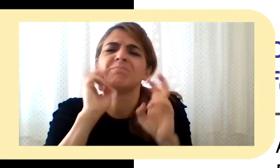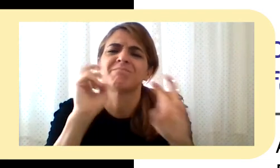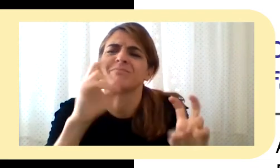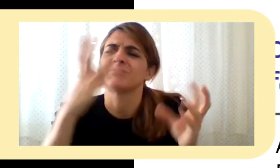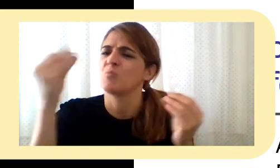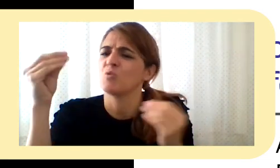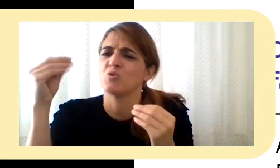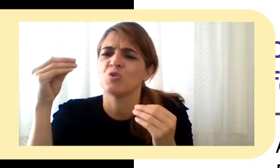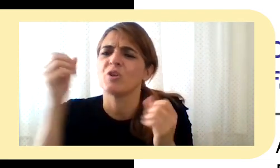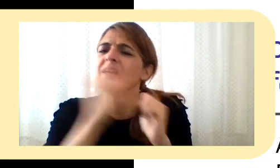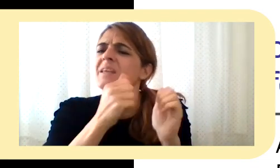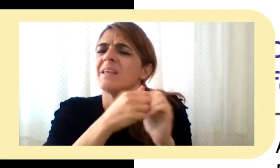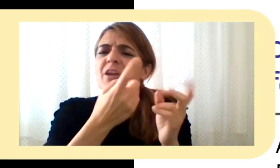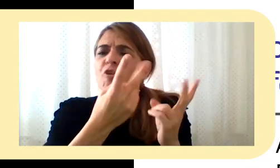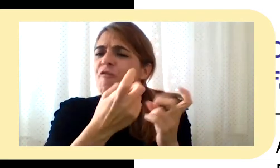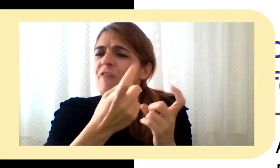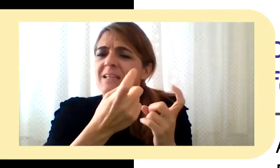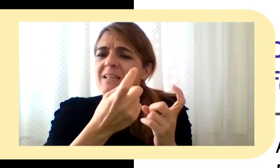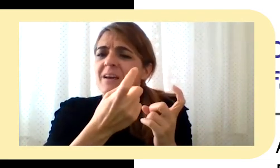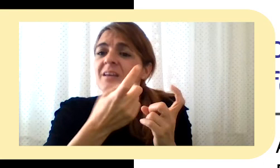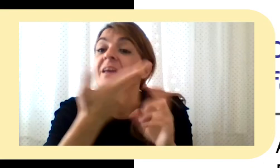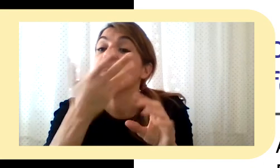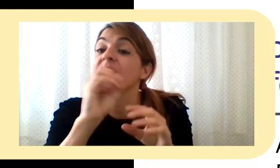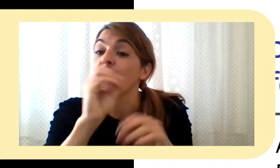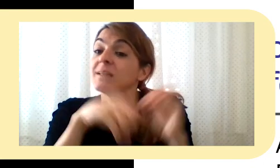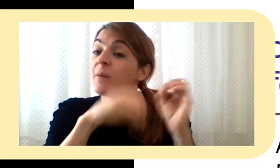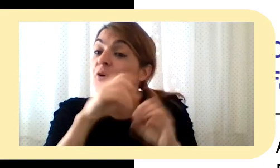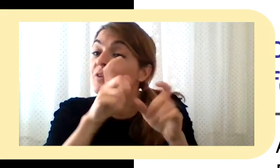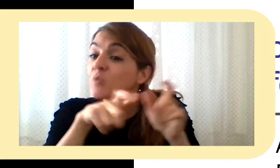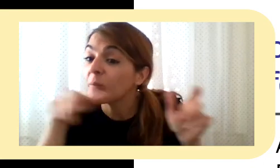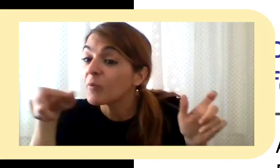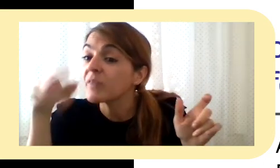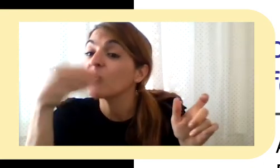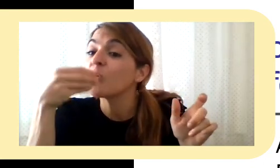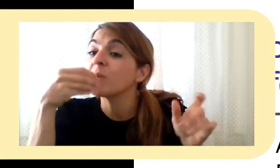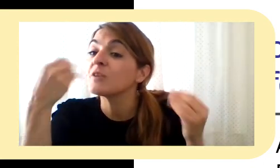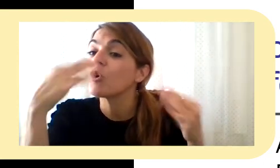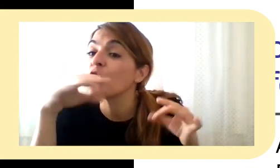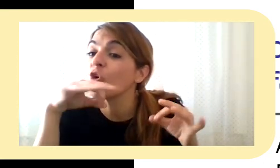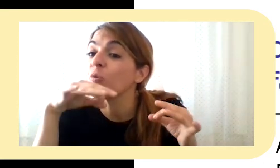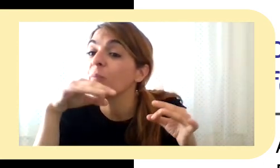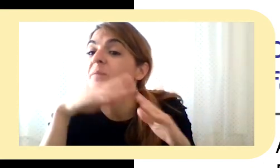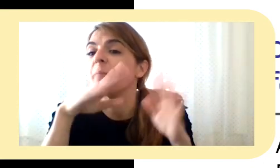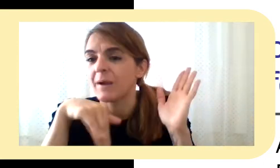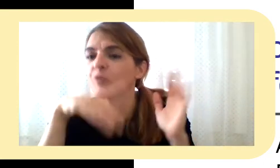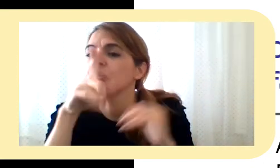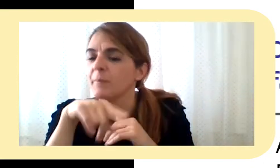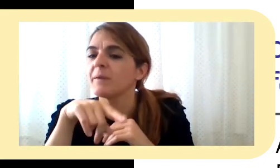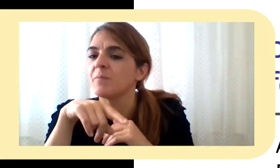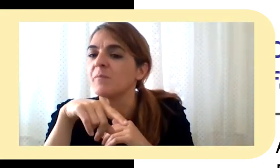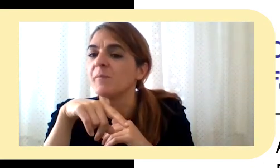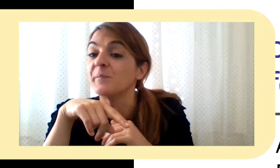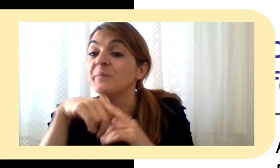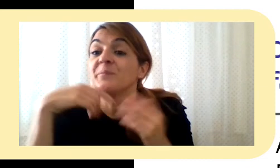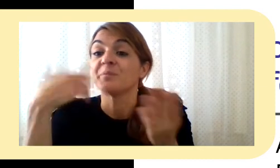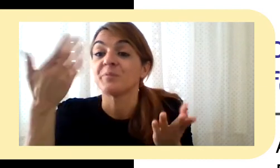además, el 50% ya de una población comiendo normal tiene ferritinas bajas. Falta, cuando hay estrés, no se